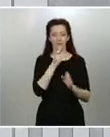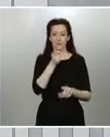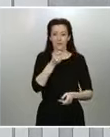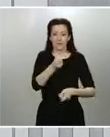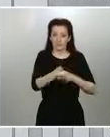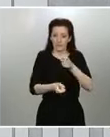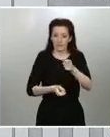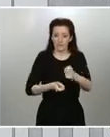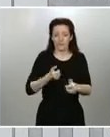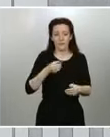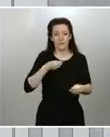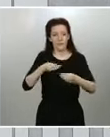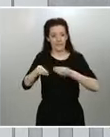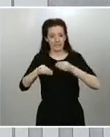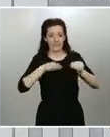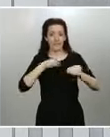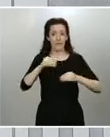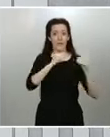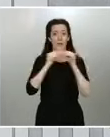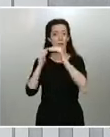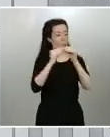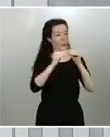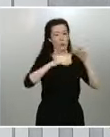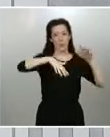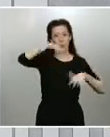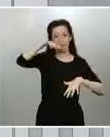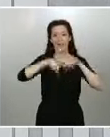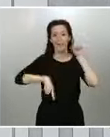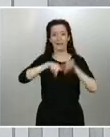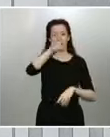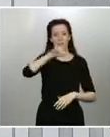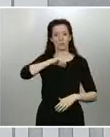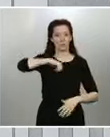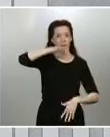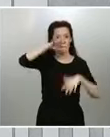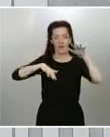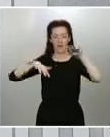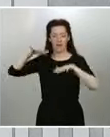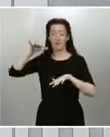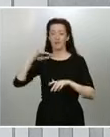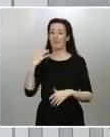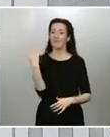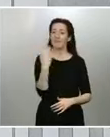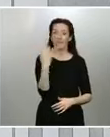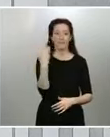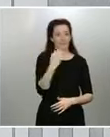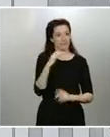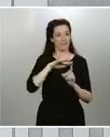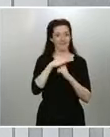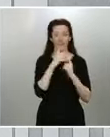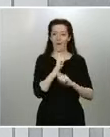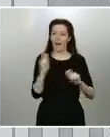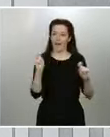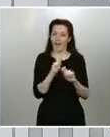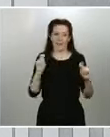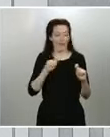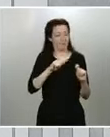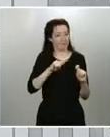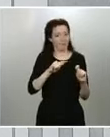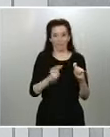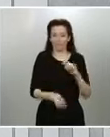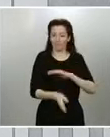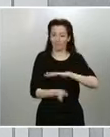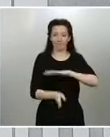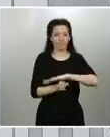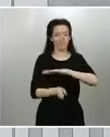asimétrica pero es imprescindible disponer del estado de alarma de este instrumento constitucional 1 para seguir controlando la epidemia y